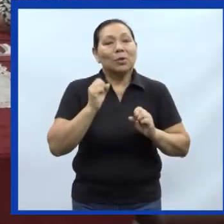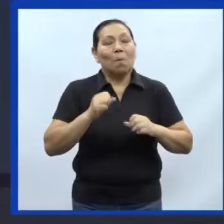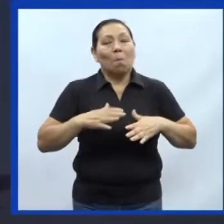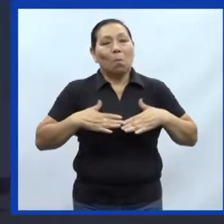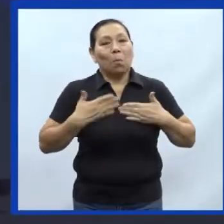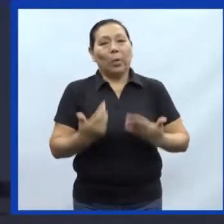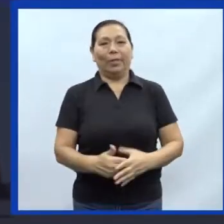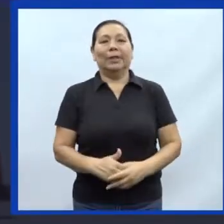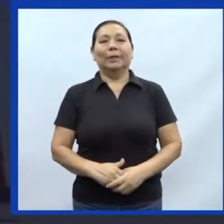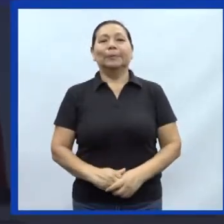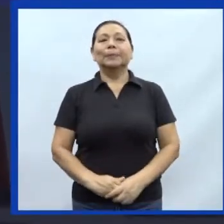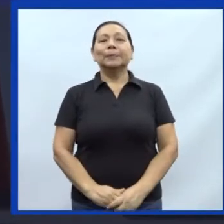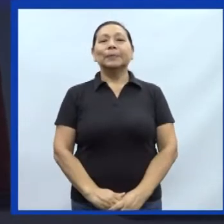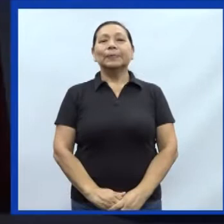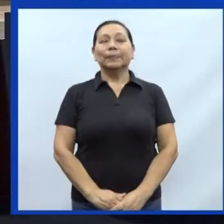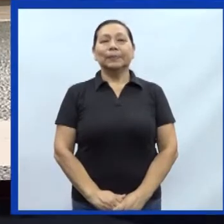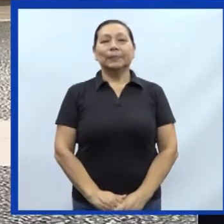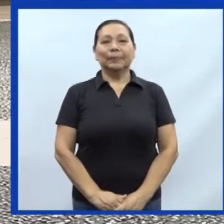posible.